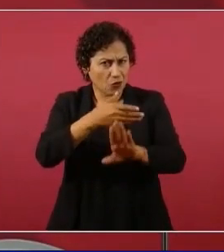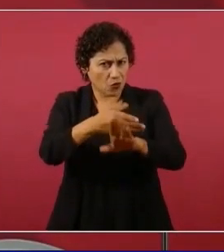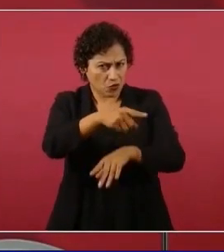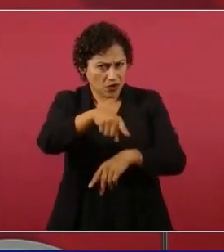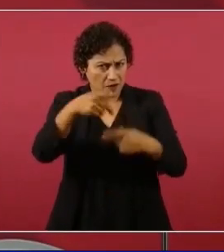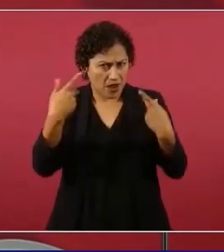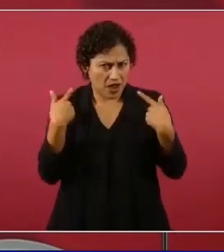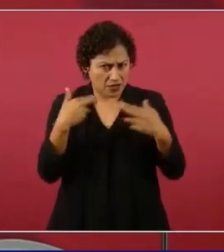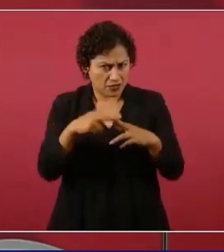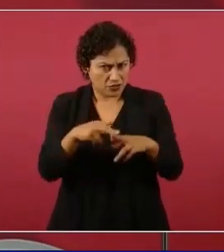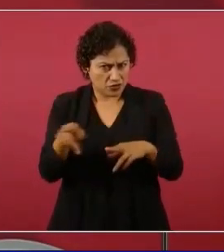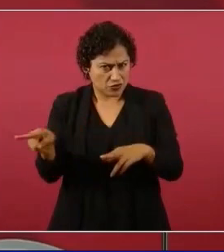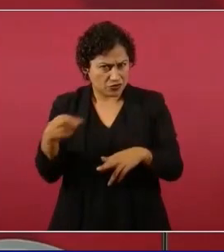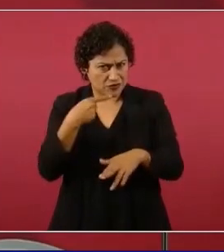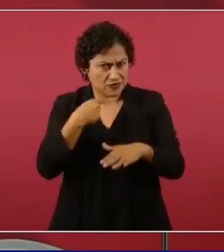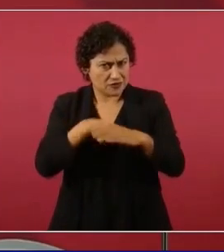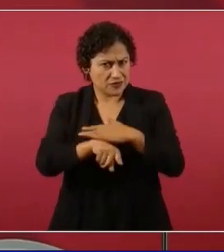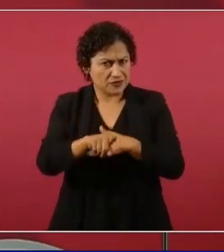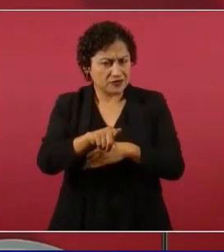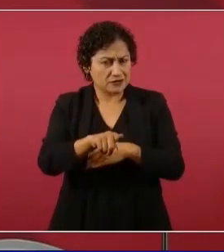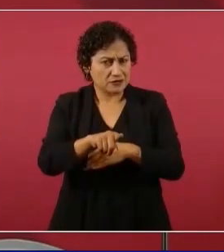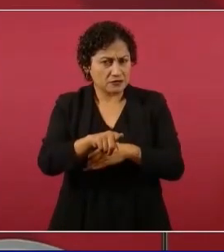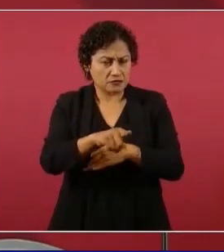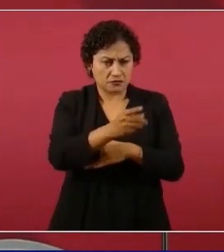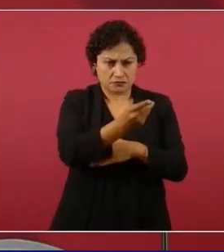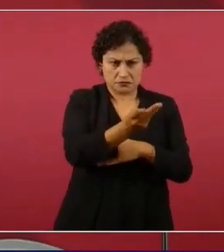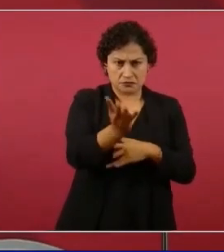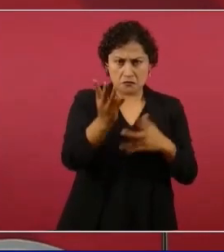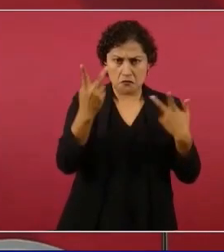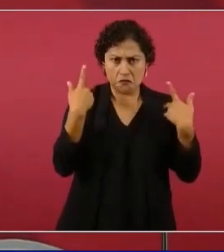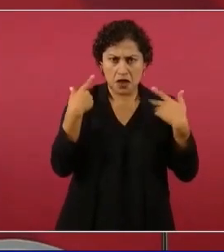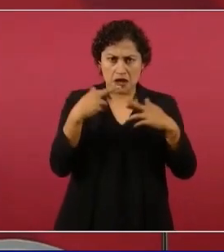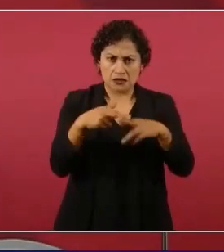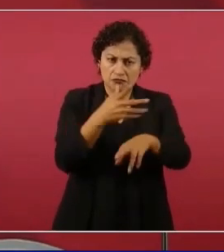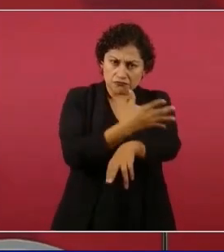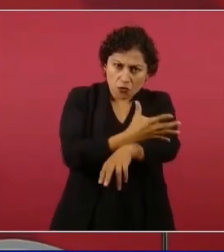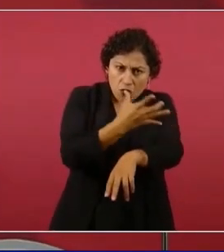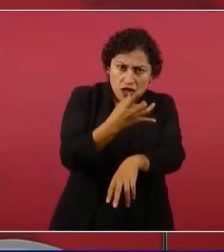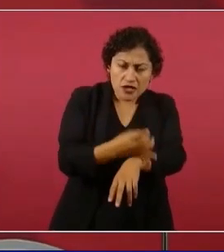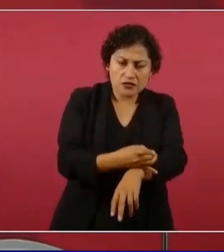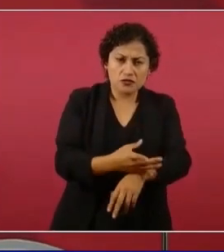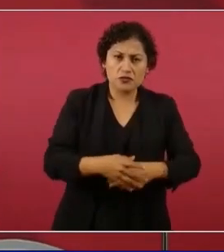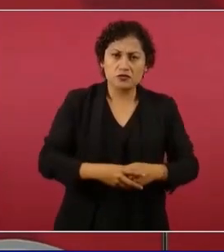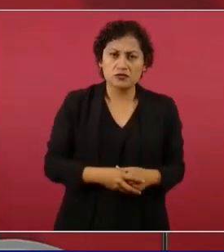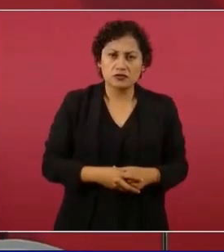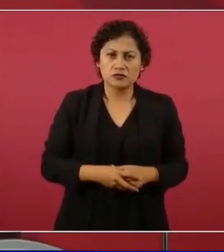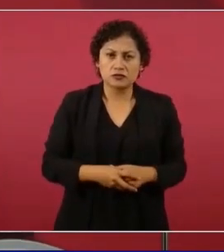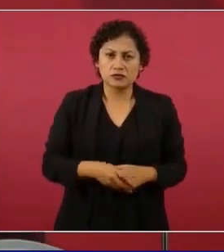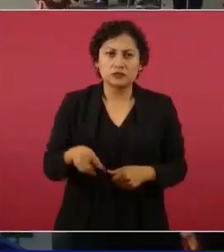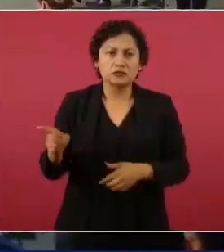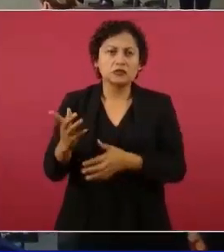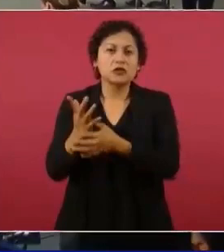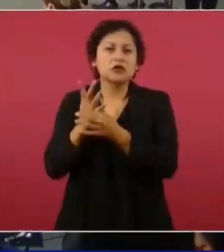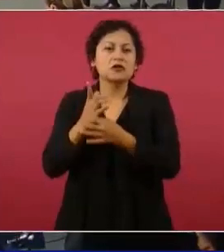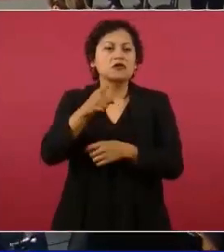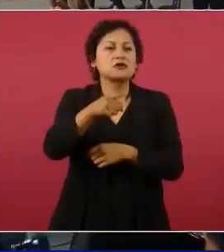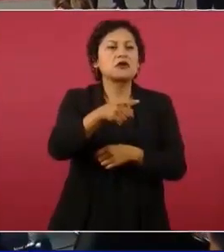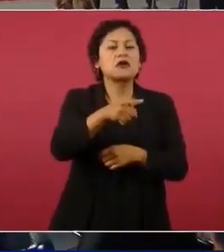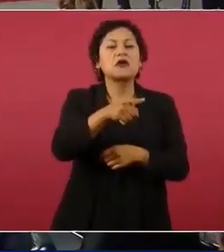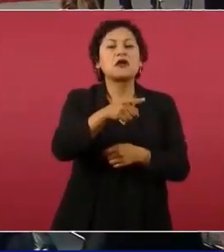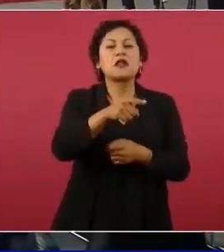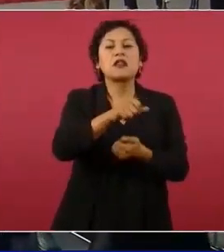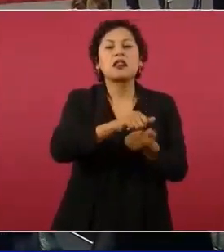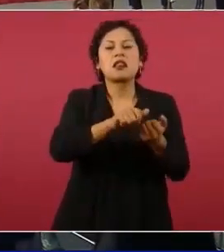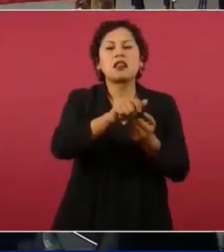honestos de lavado de dinero.